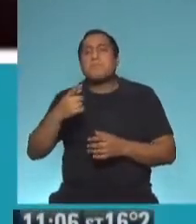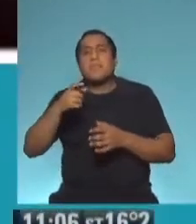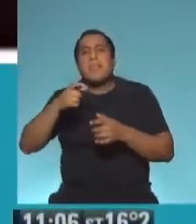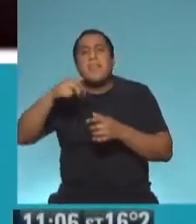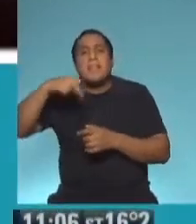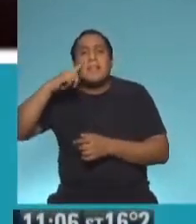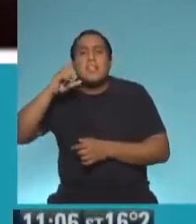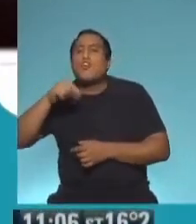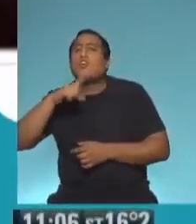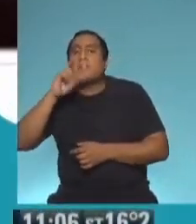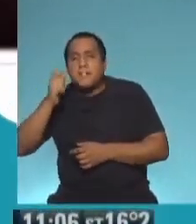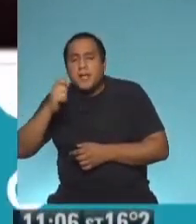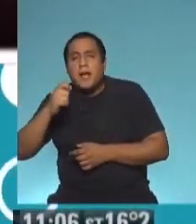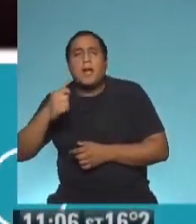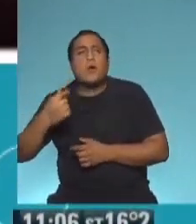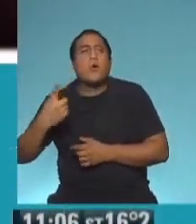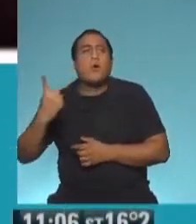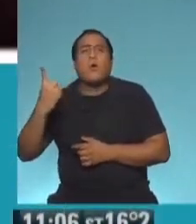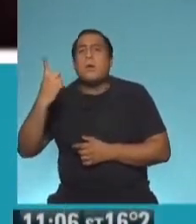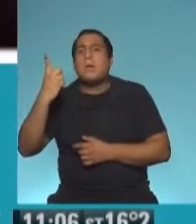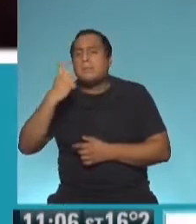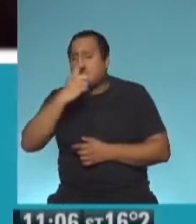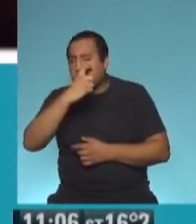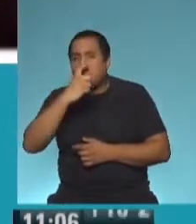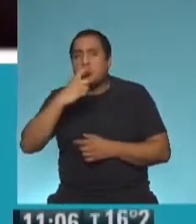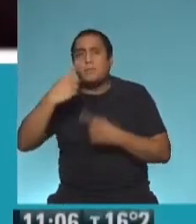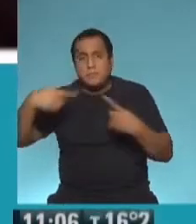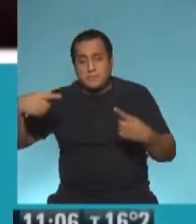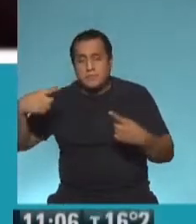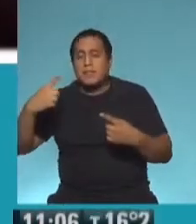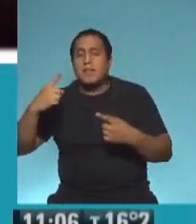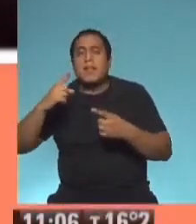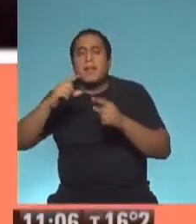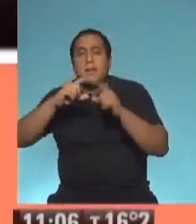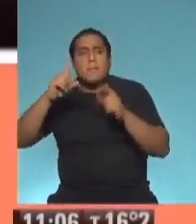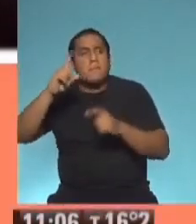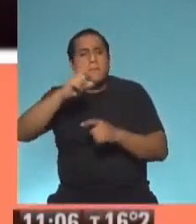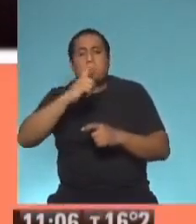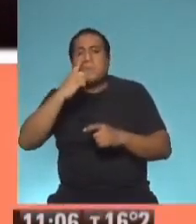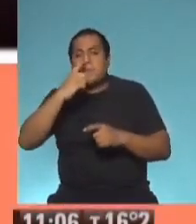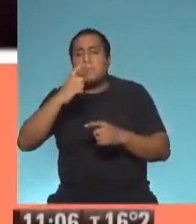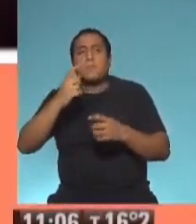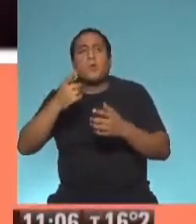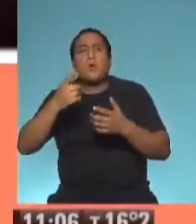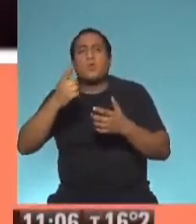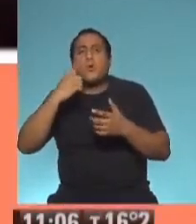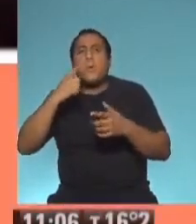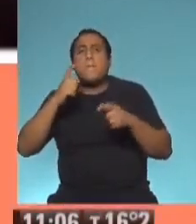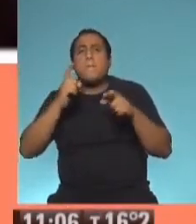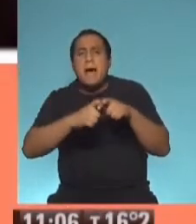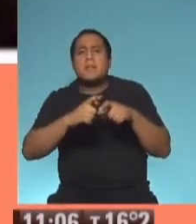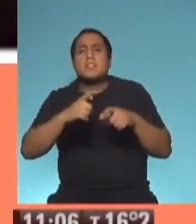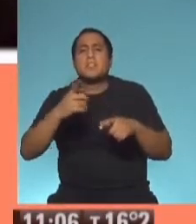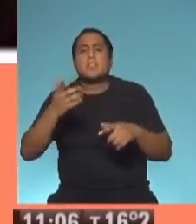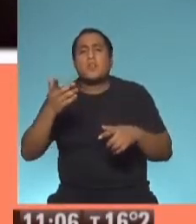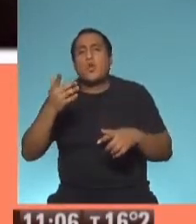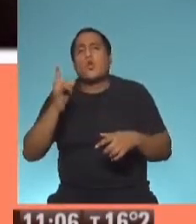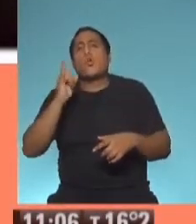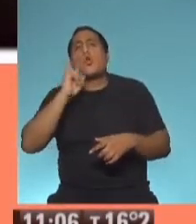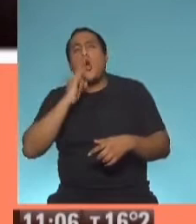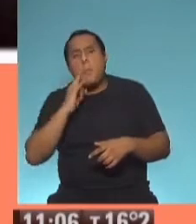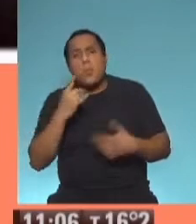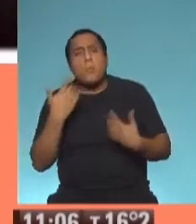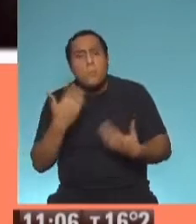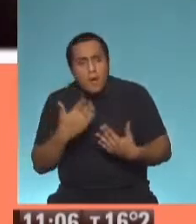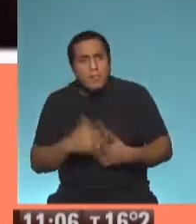los aerosoles nasales de nicotina entre la cobertura del 100%. Y los parches realmente son útiles, muy cómodos para